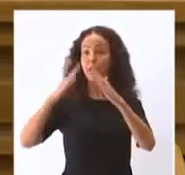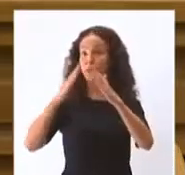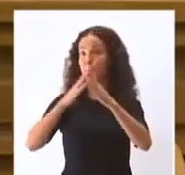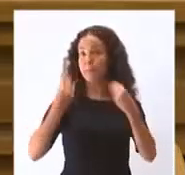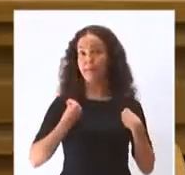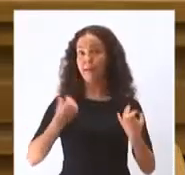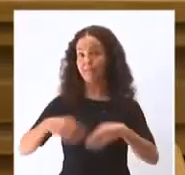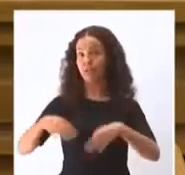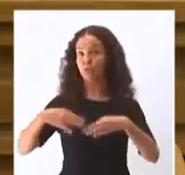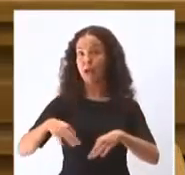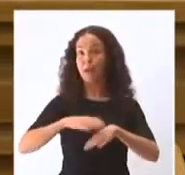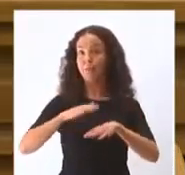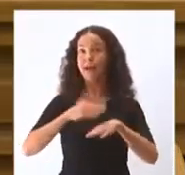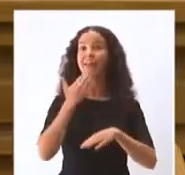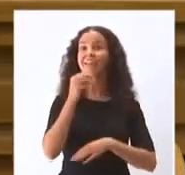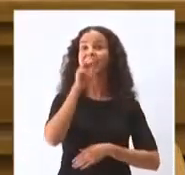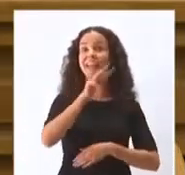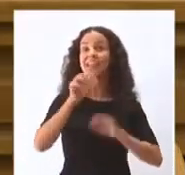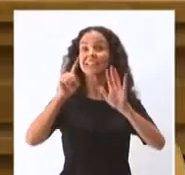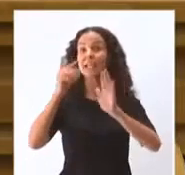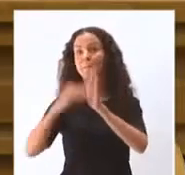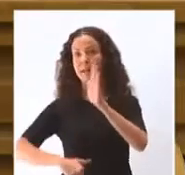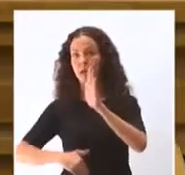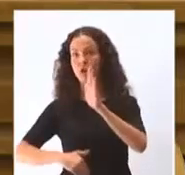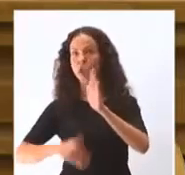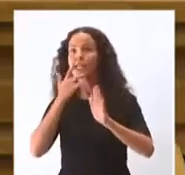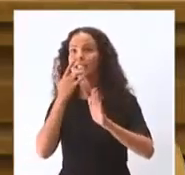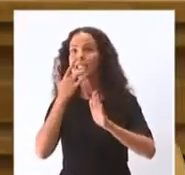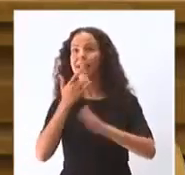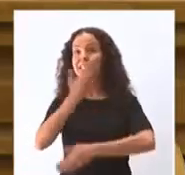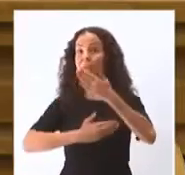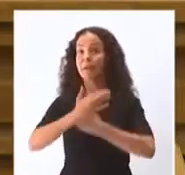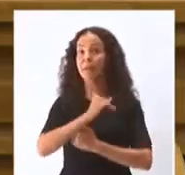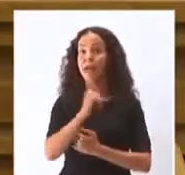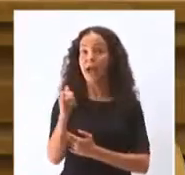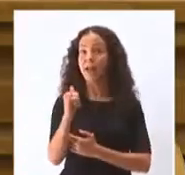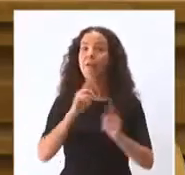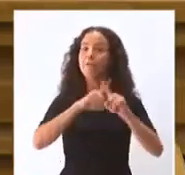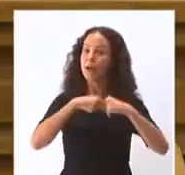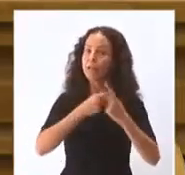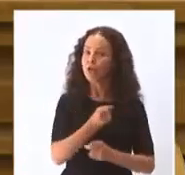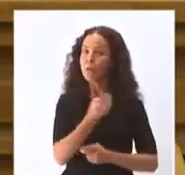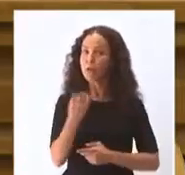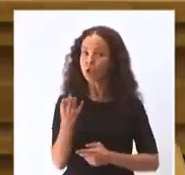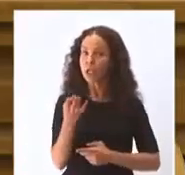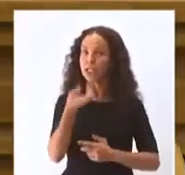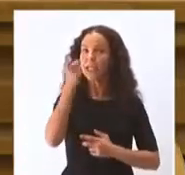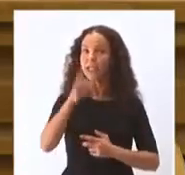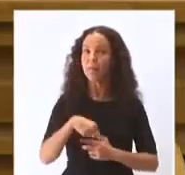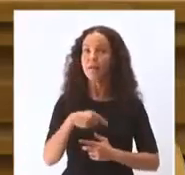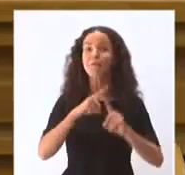para menores de 36 años a las personas que tienen alguna discapacidad a las familias numerosas y a las familias